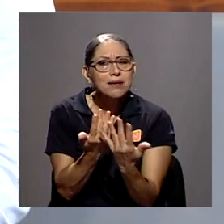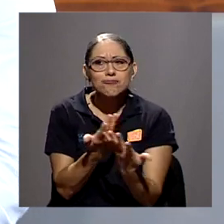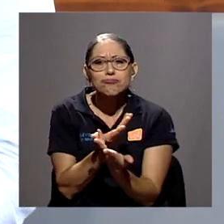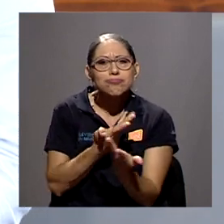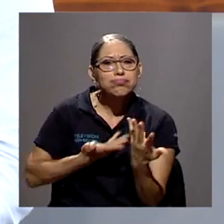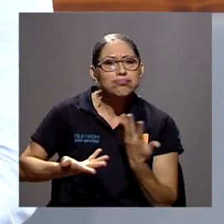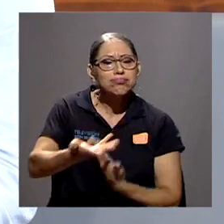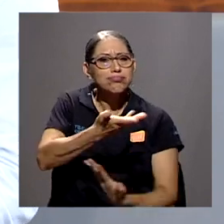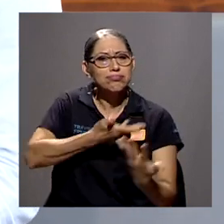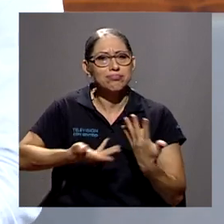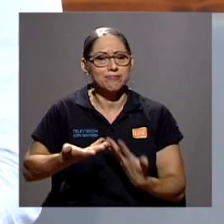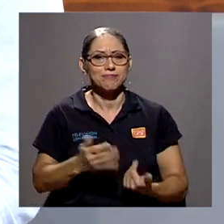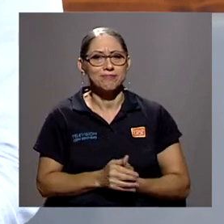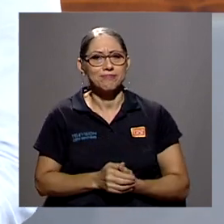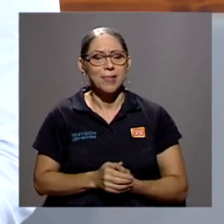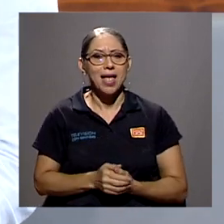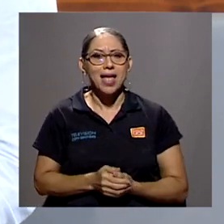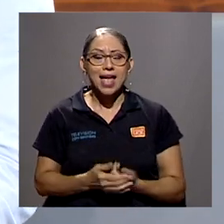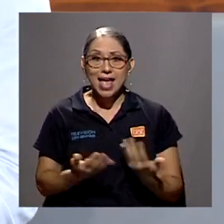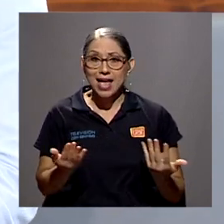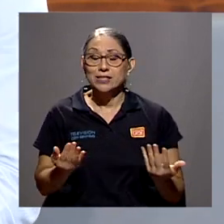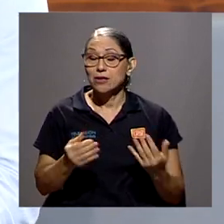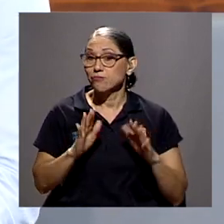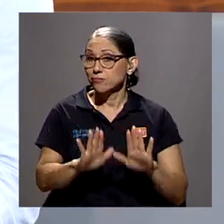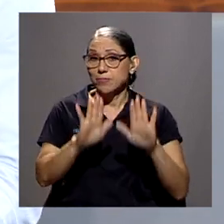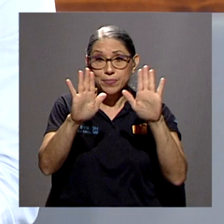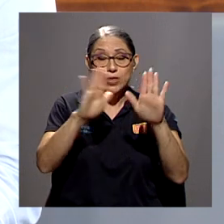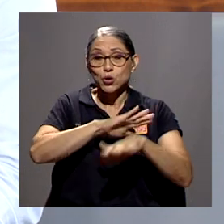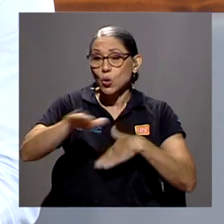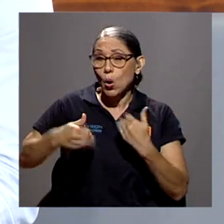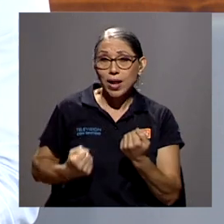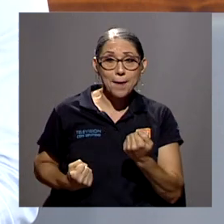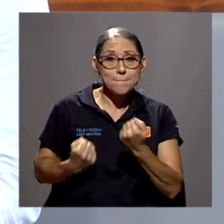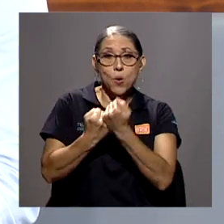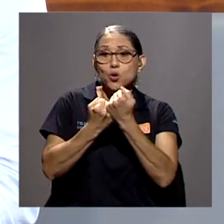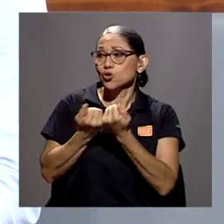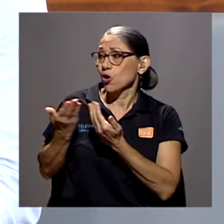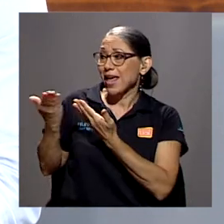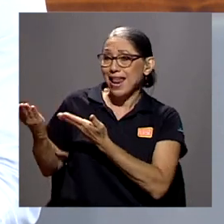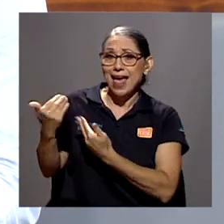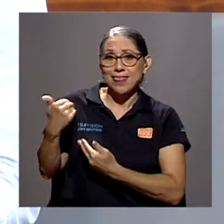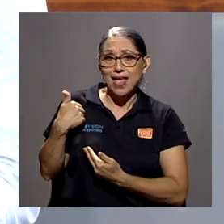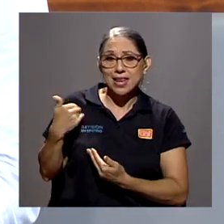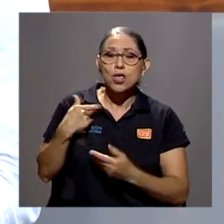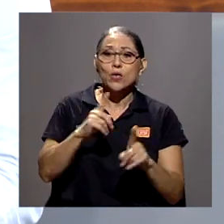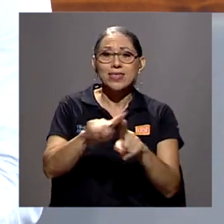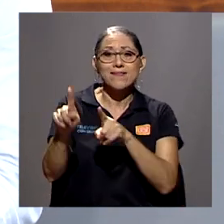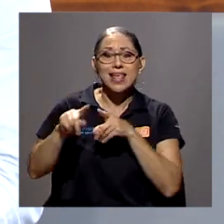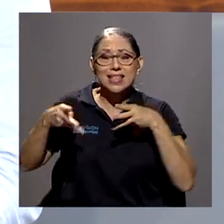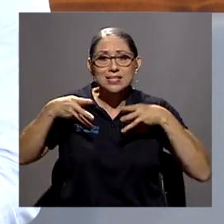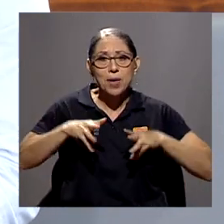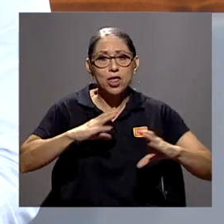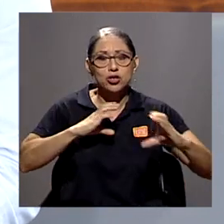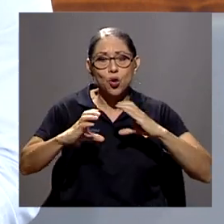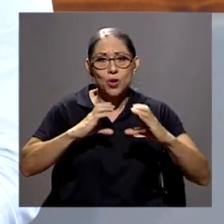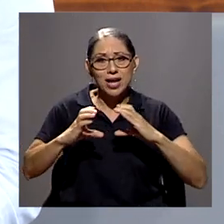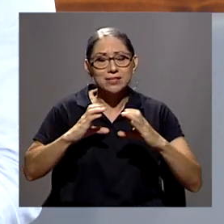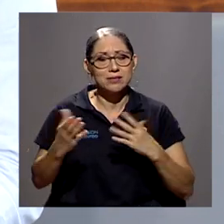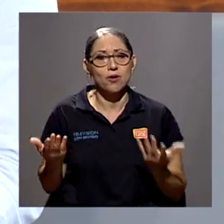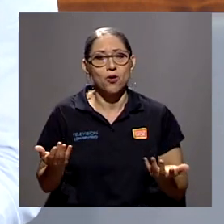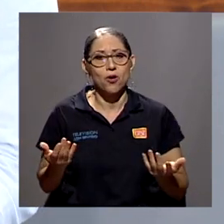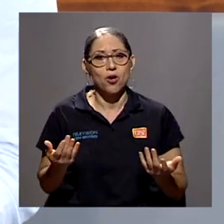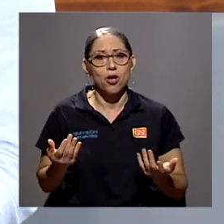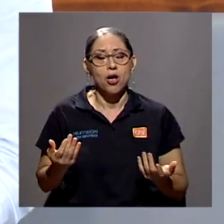público me parece nos parece fenomenal todo el apoyo que ha tenido el maestro en diferentes medios de comunicación porque